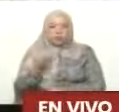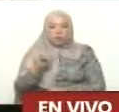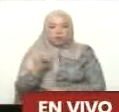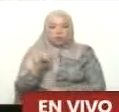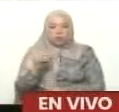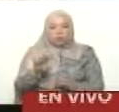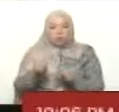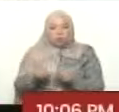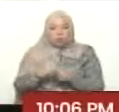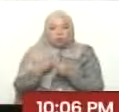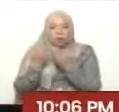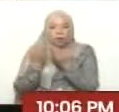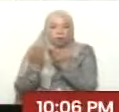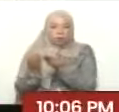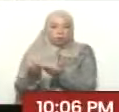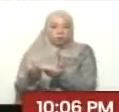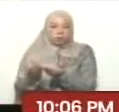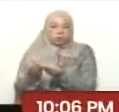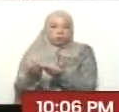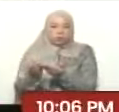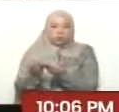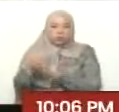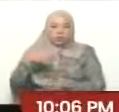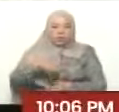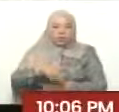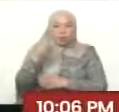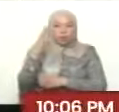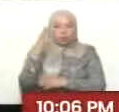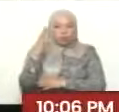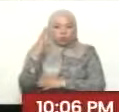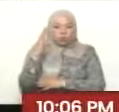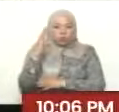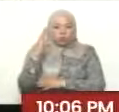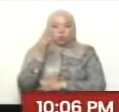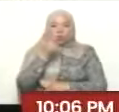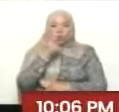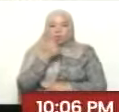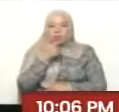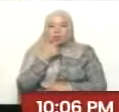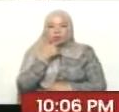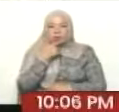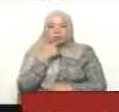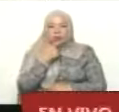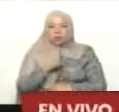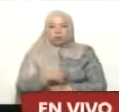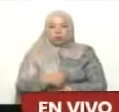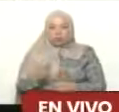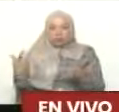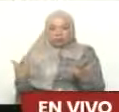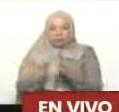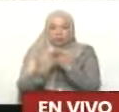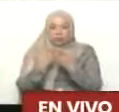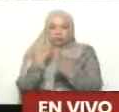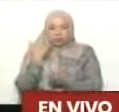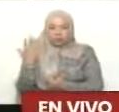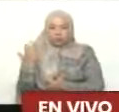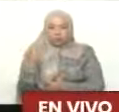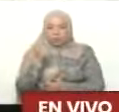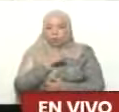gran regalo que le mandaron de allá del estado Lara. El estado Lara es un estado bastante guerrero,